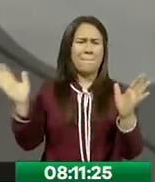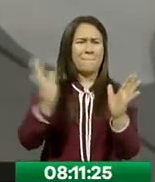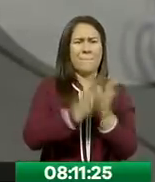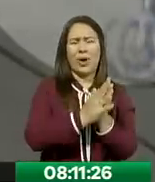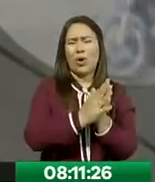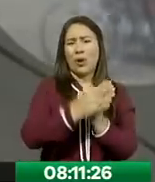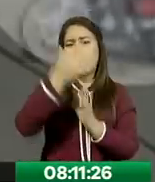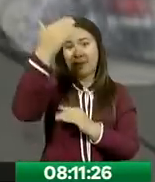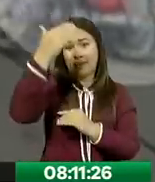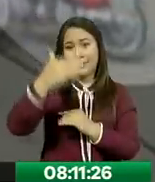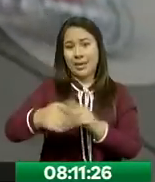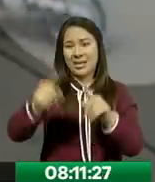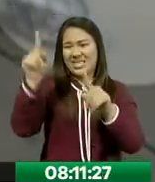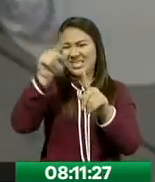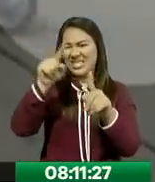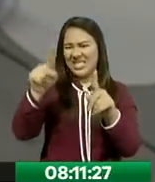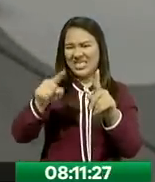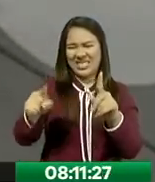está partida